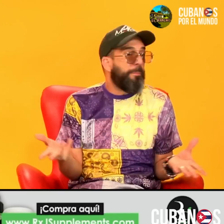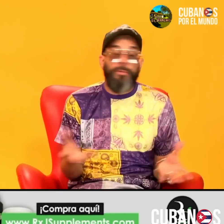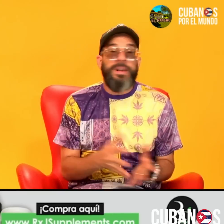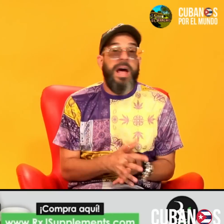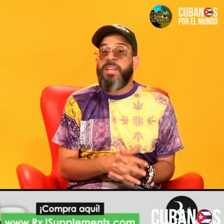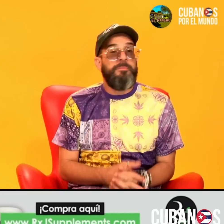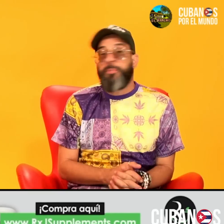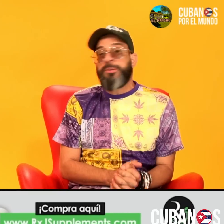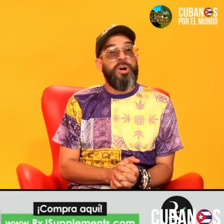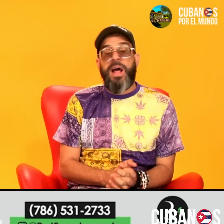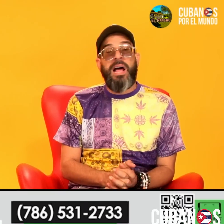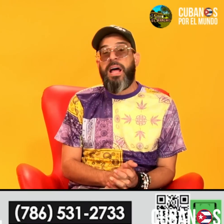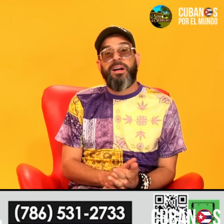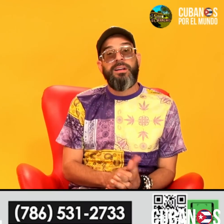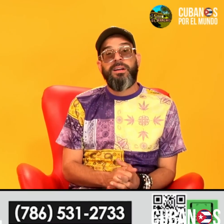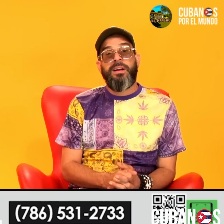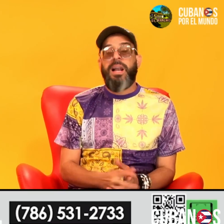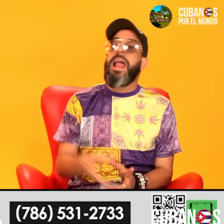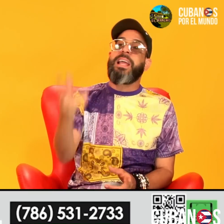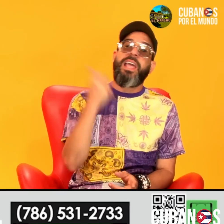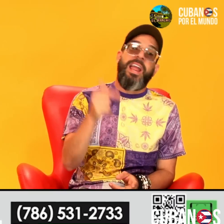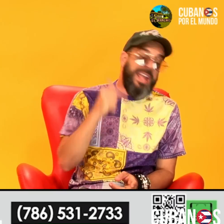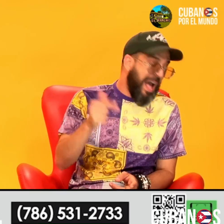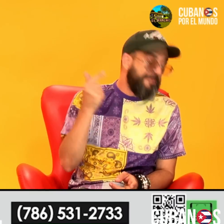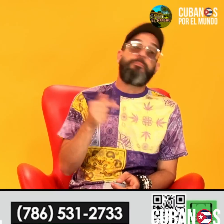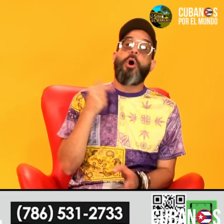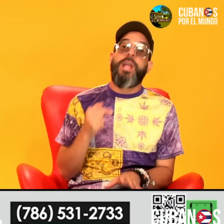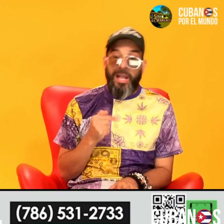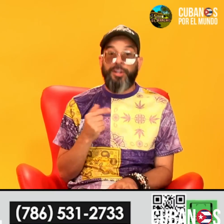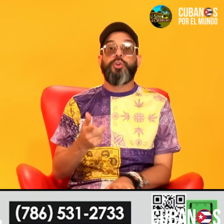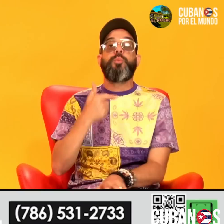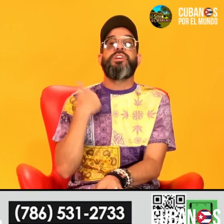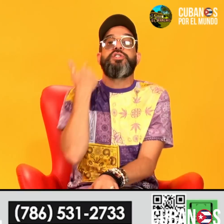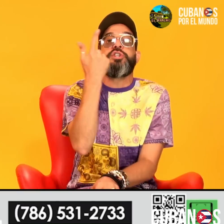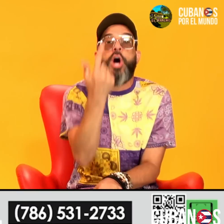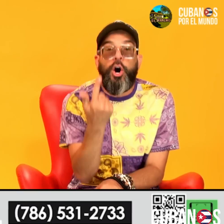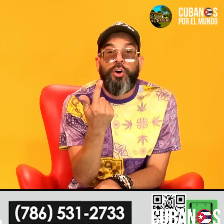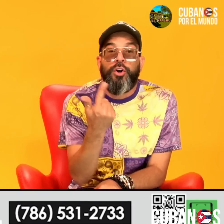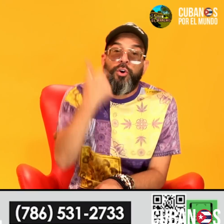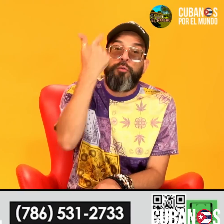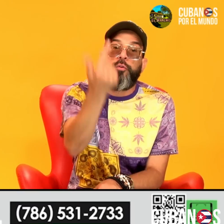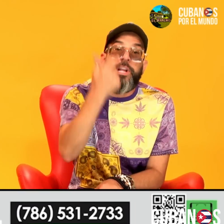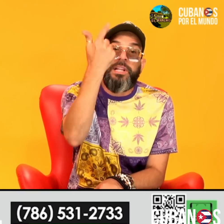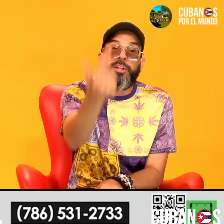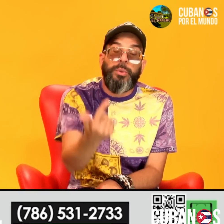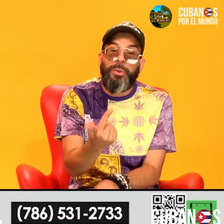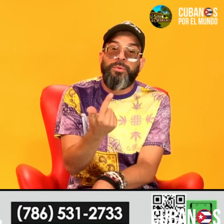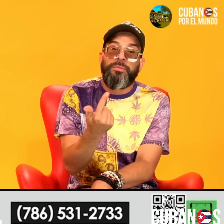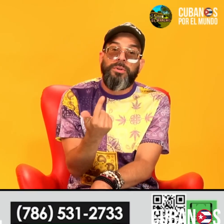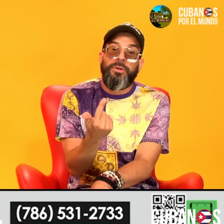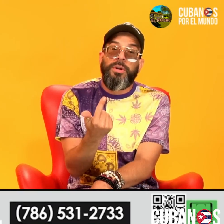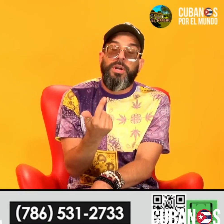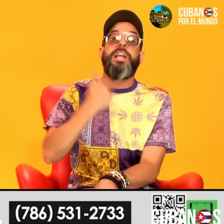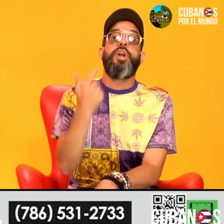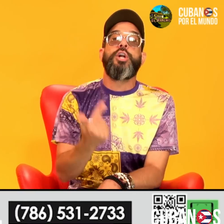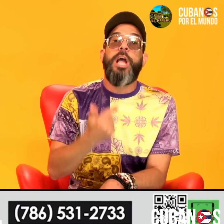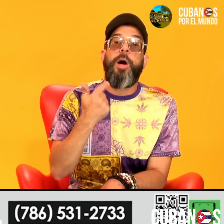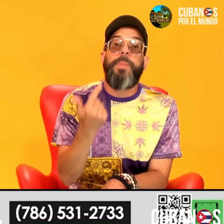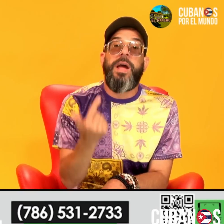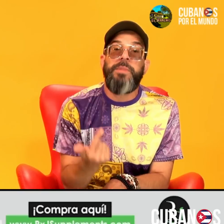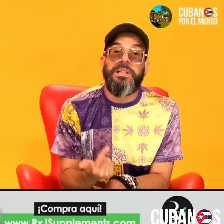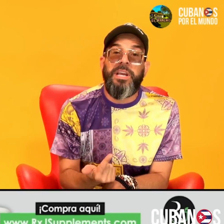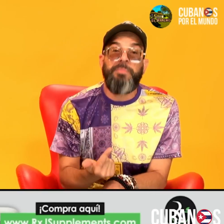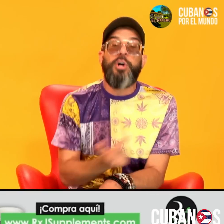No nadie impuso nada. La que quería imponer tu visión fuiste tú y no te